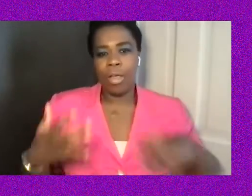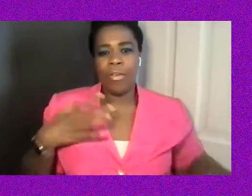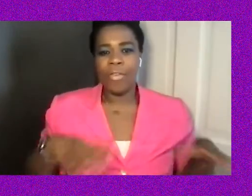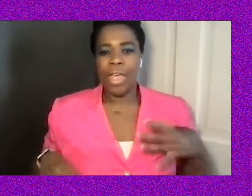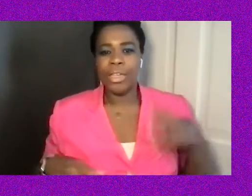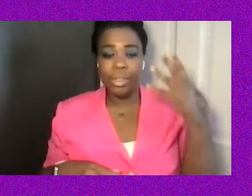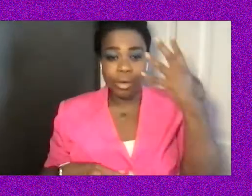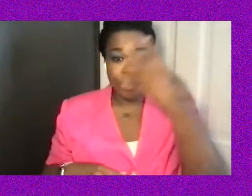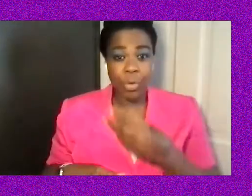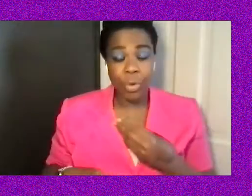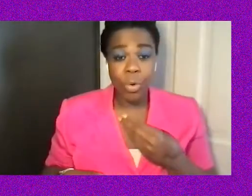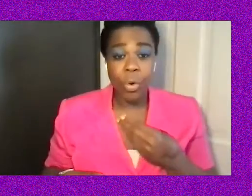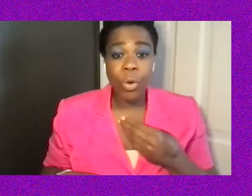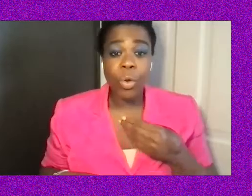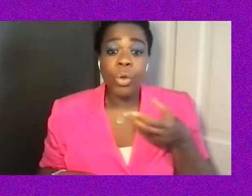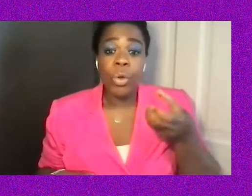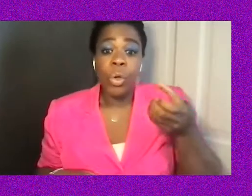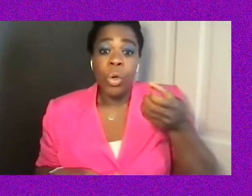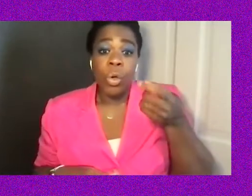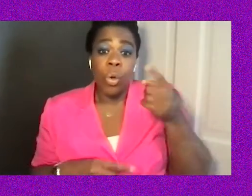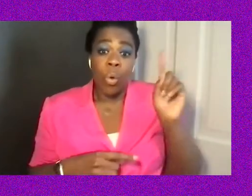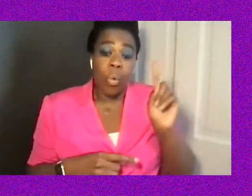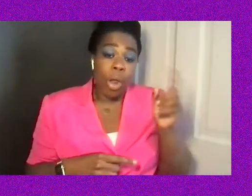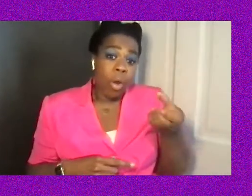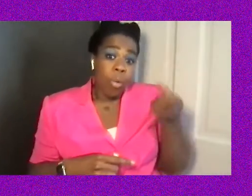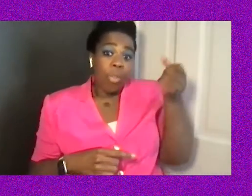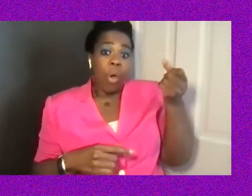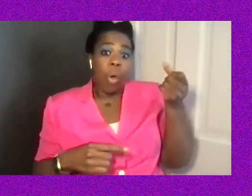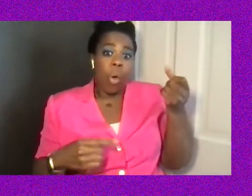batalla de moda, de belleza.